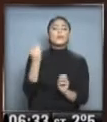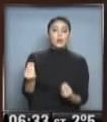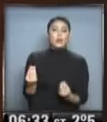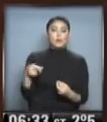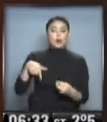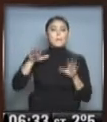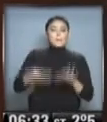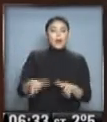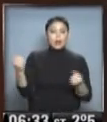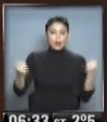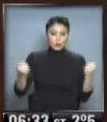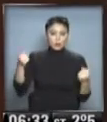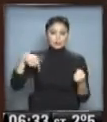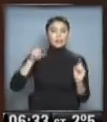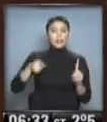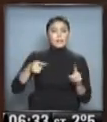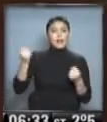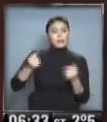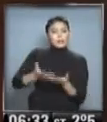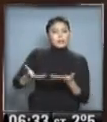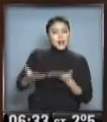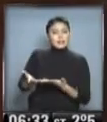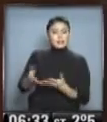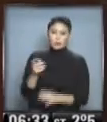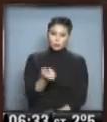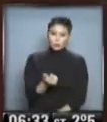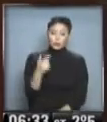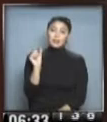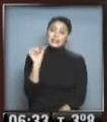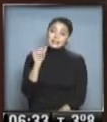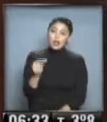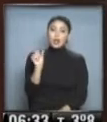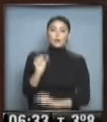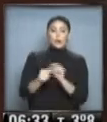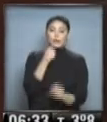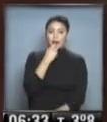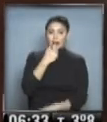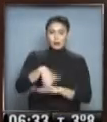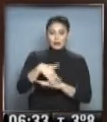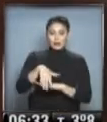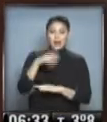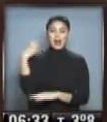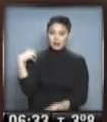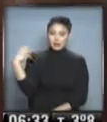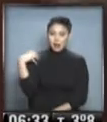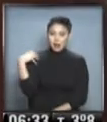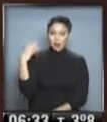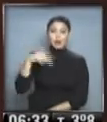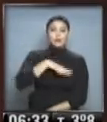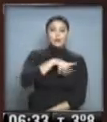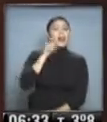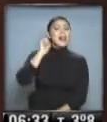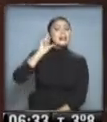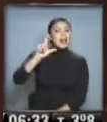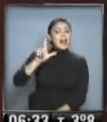observando que hay poco movimiento de vehículos pesados, pero sí se incrementa notablemente el tránsito, por ejemplo, en la avenida General Paz, ya desde la zona de